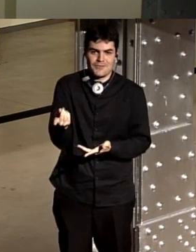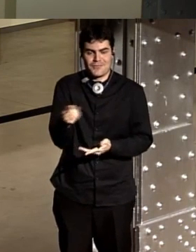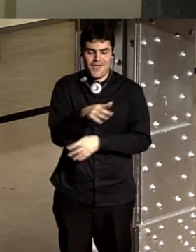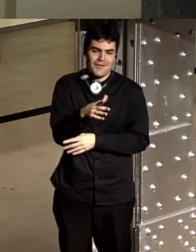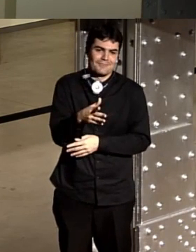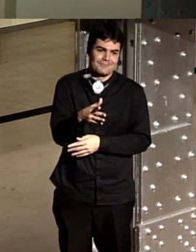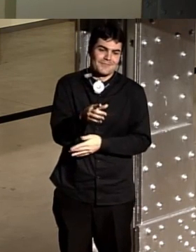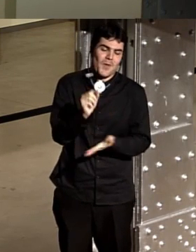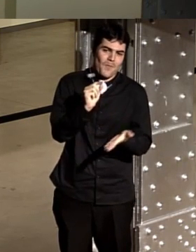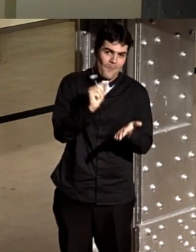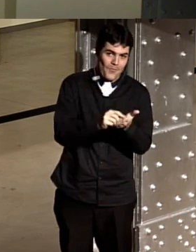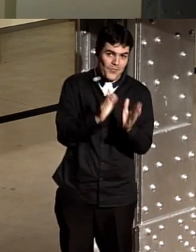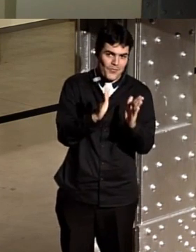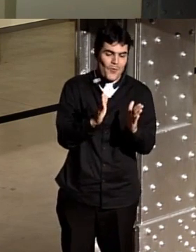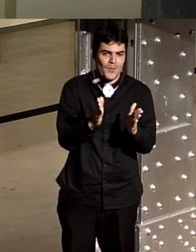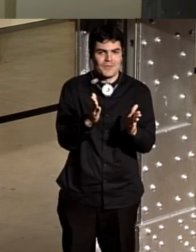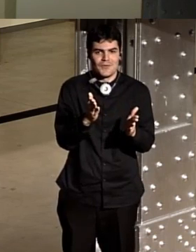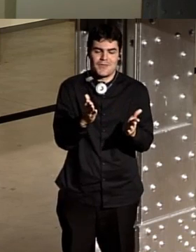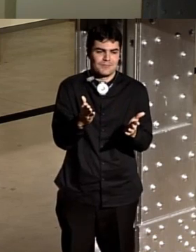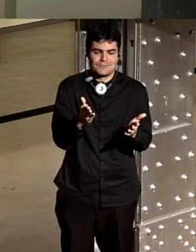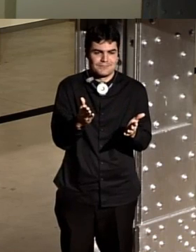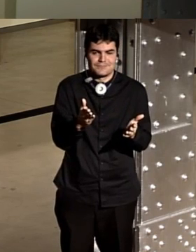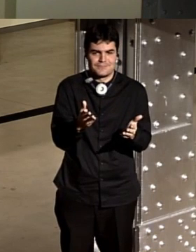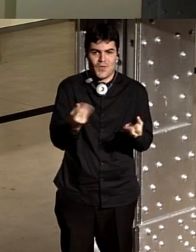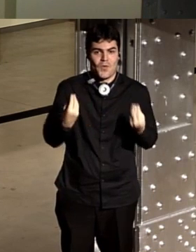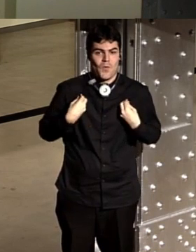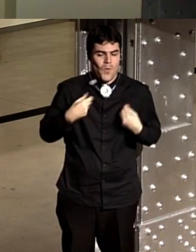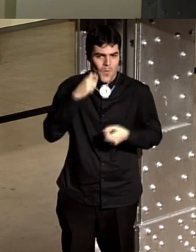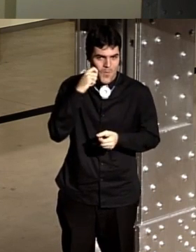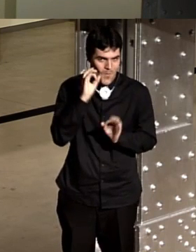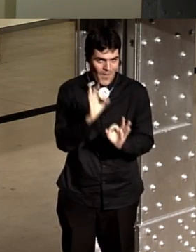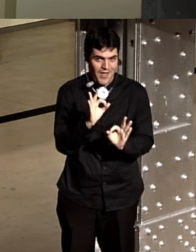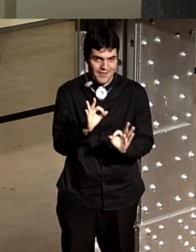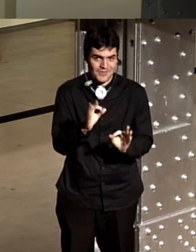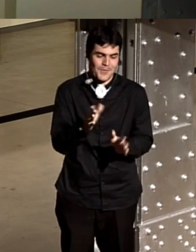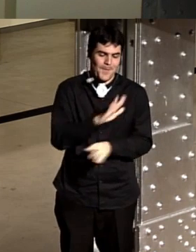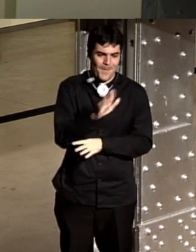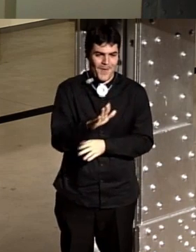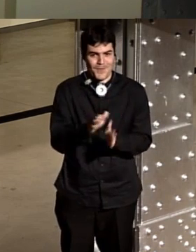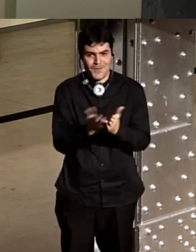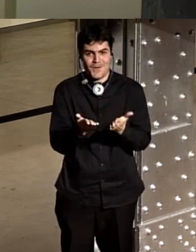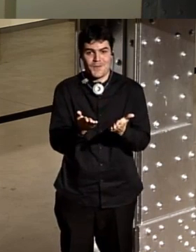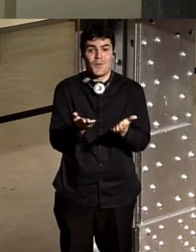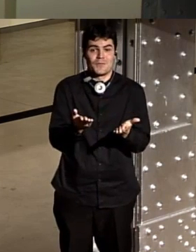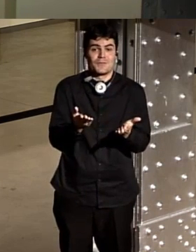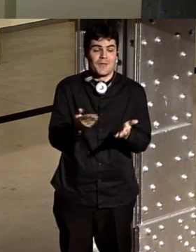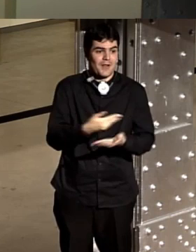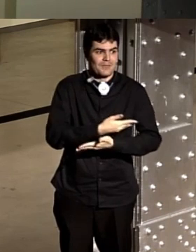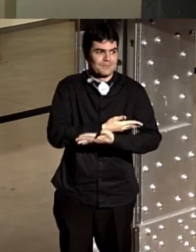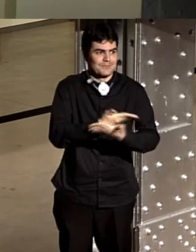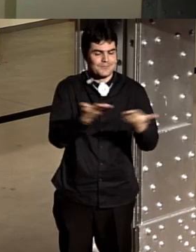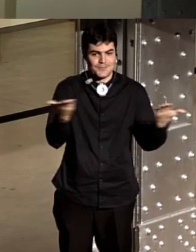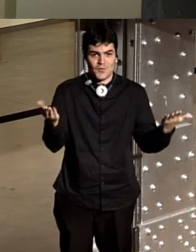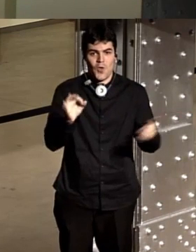que hace lo que tú dices. El libro podía ser un libro solo para periodistas o un libro para todo el público. Y todos